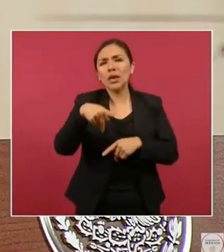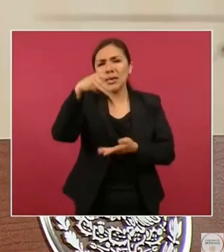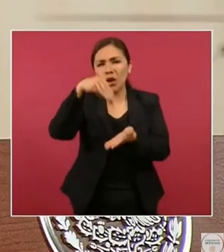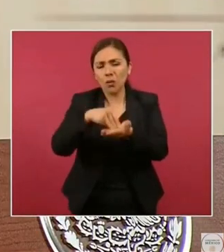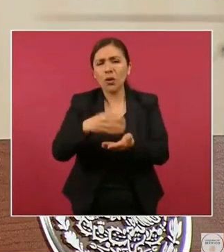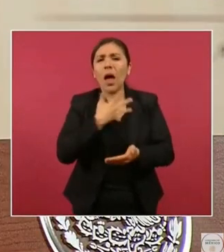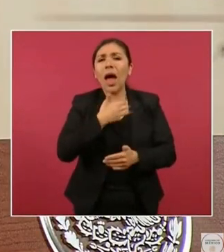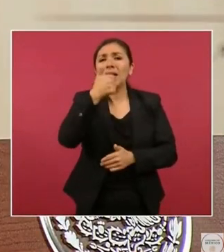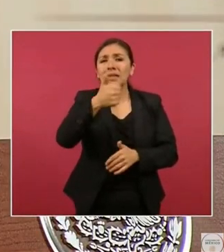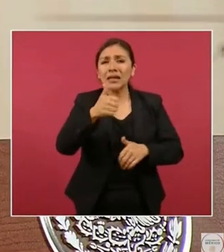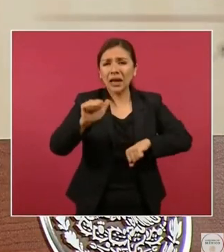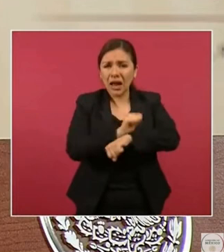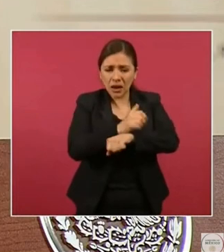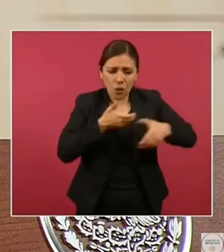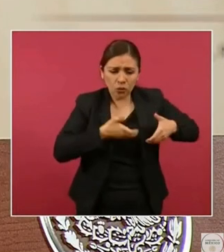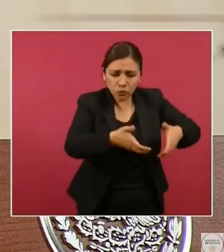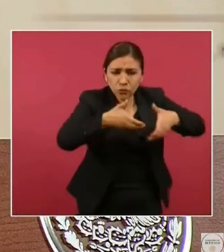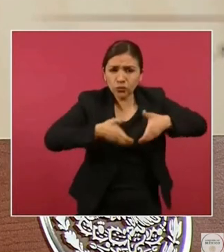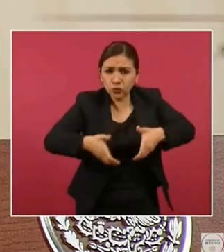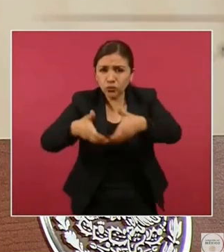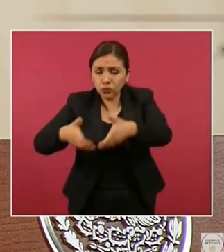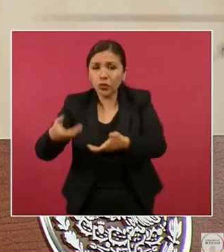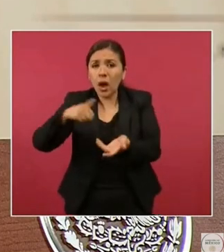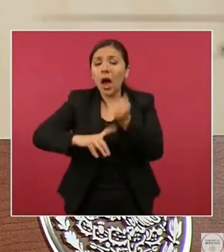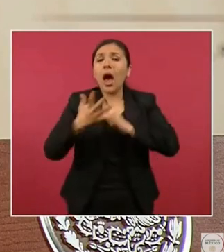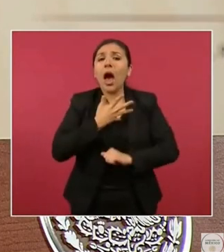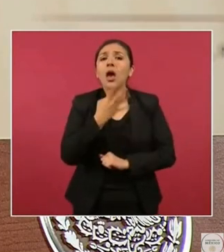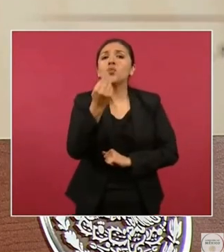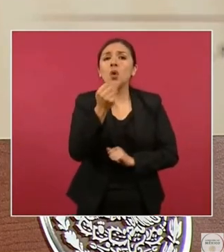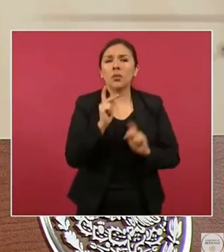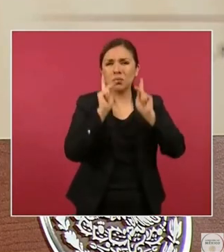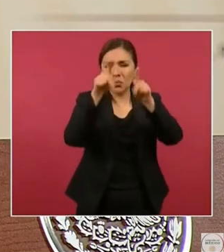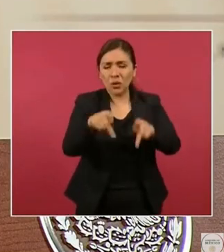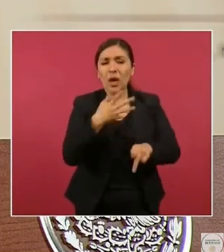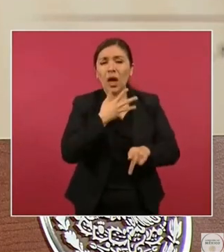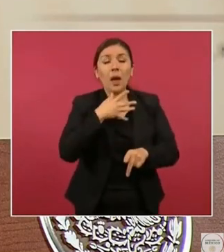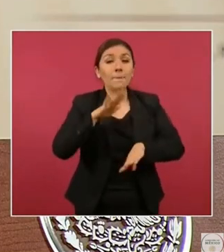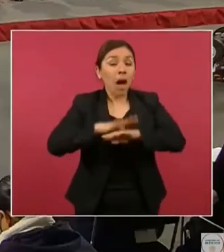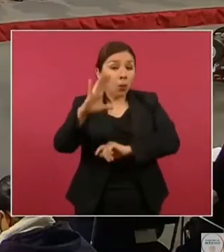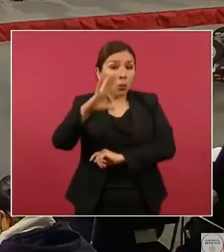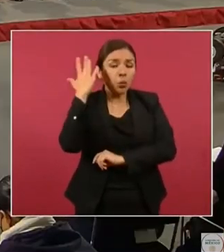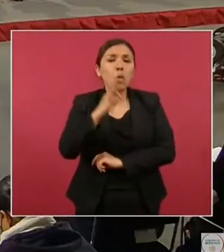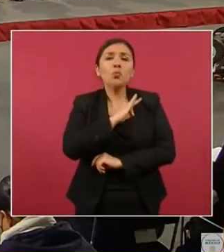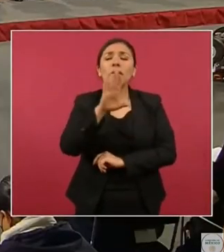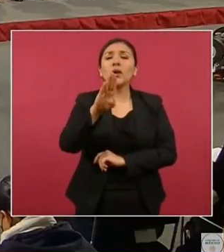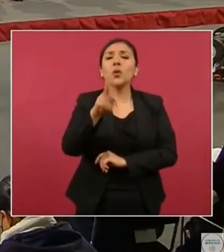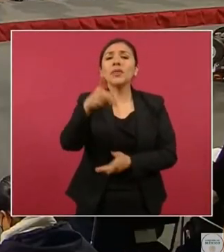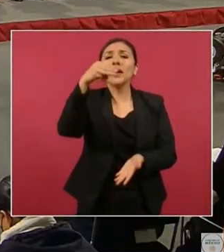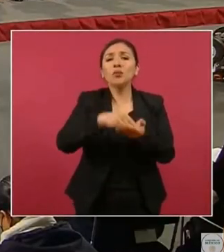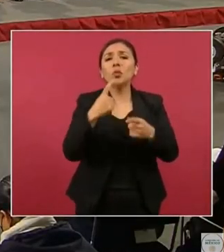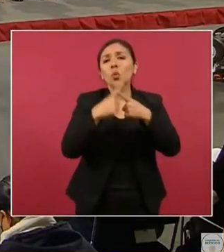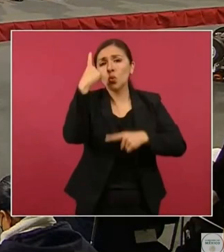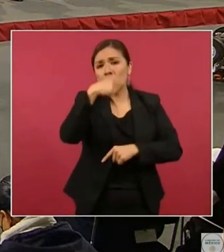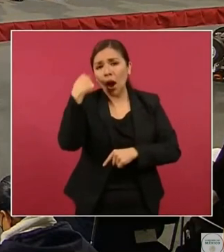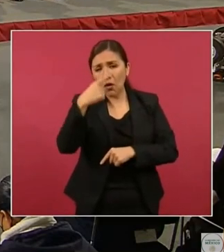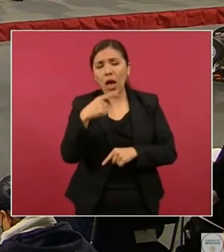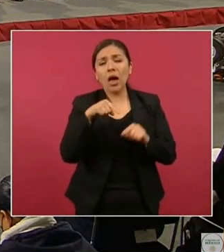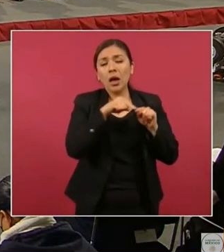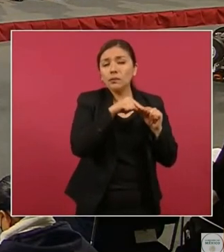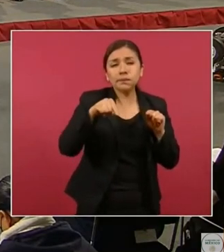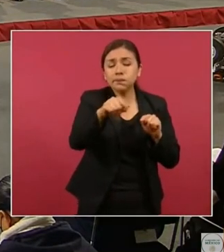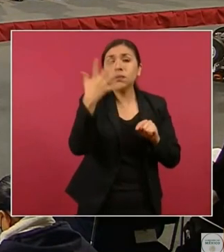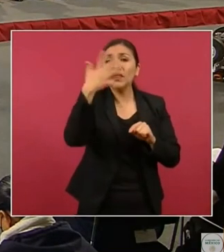carriles y cuenta con 9 estructuras. La velocidad proyectada es de 90 kilómetros por hora en un recorrido de 10 minutos